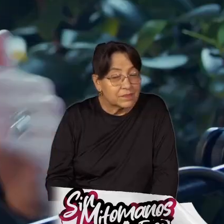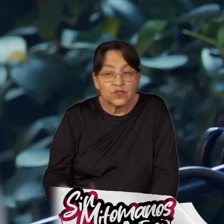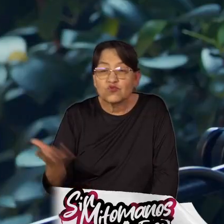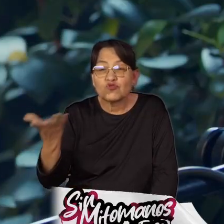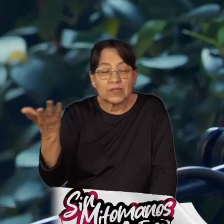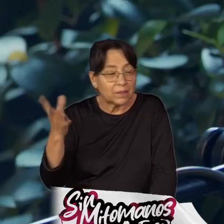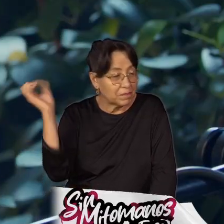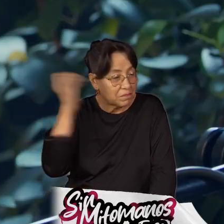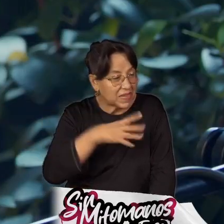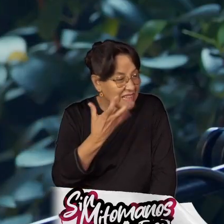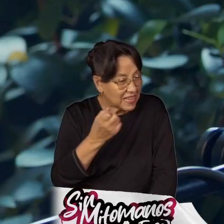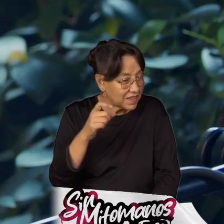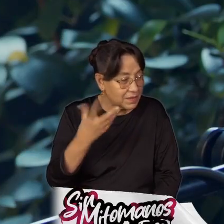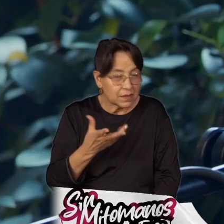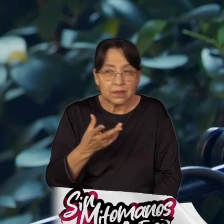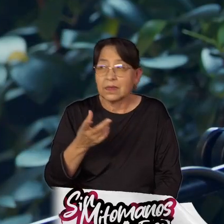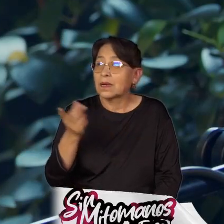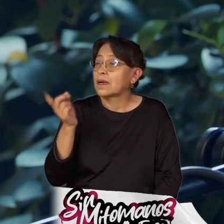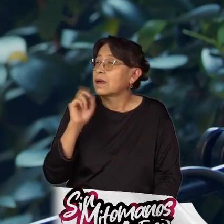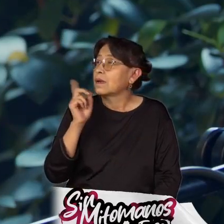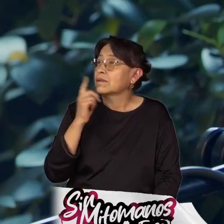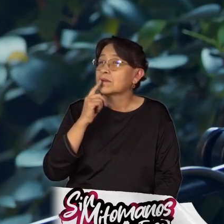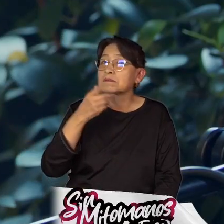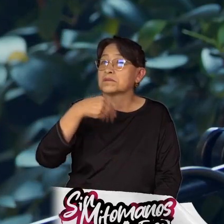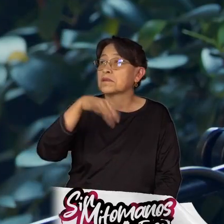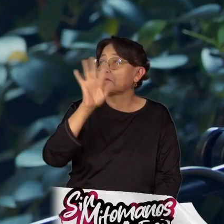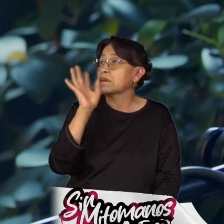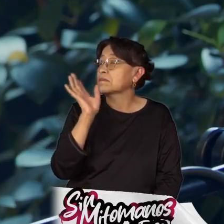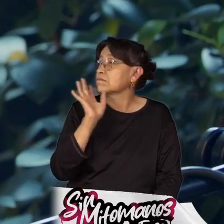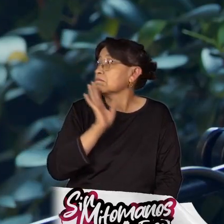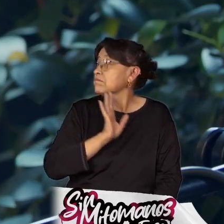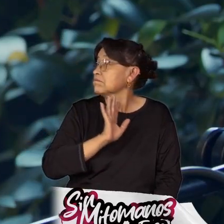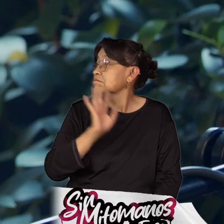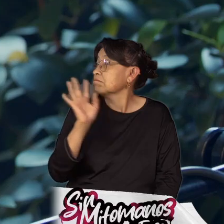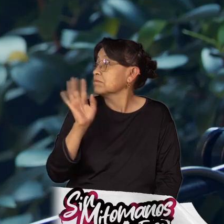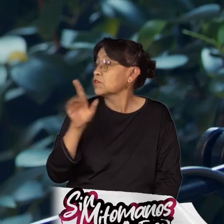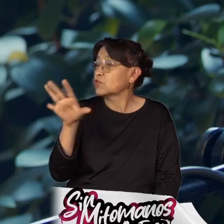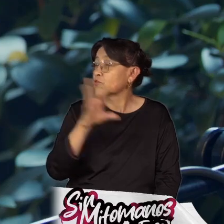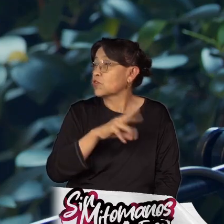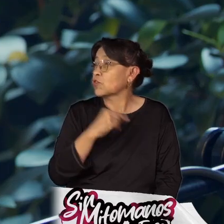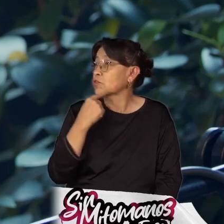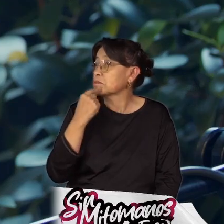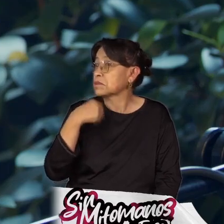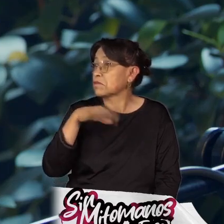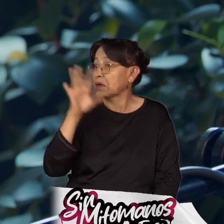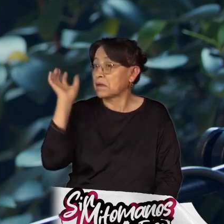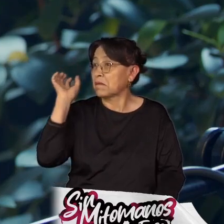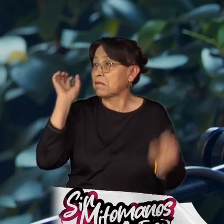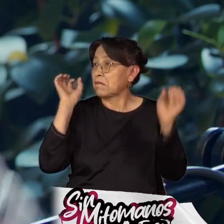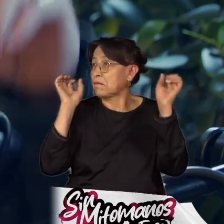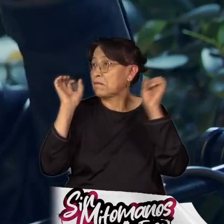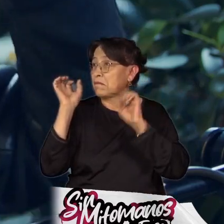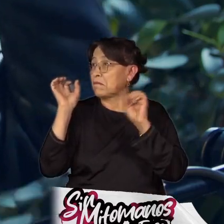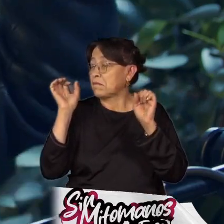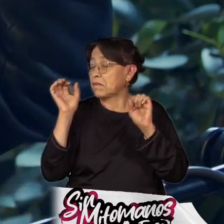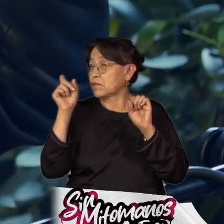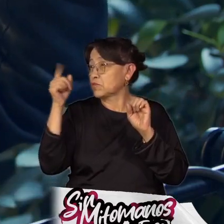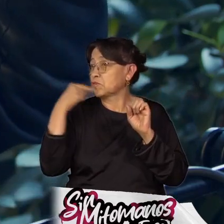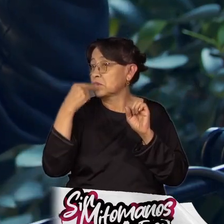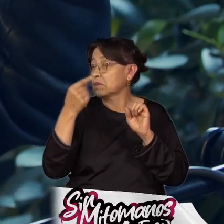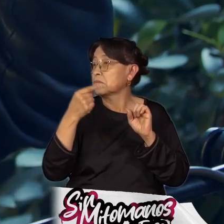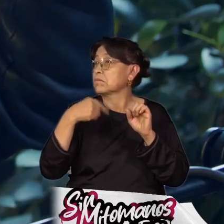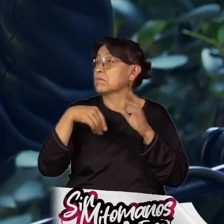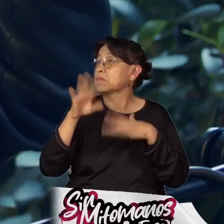más conocía al que desconocía, y uno a uno los que me querían apedrear soltaron la piedra, desde el que